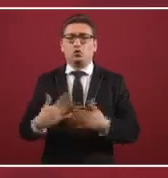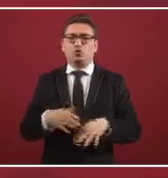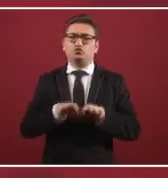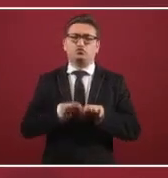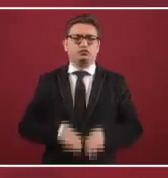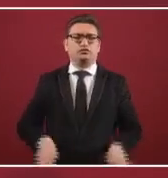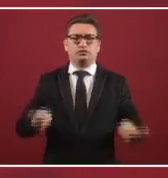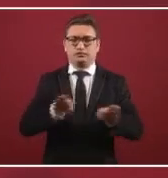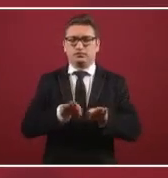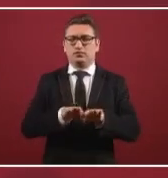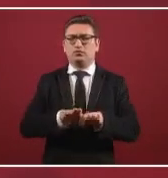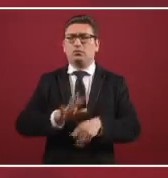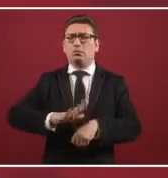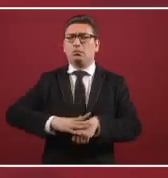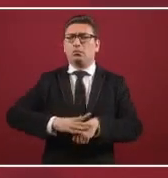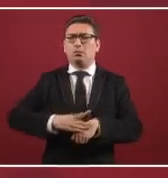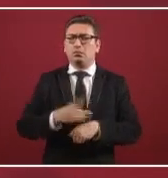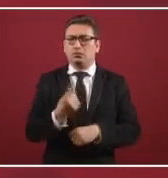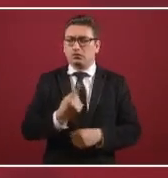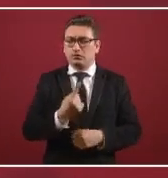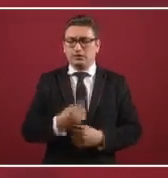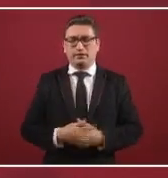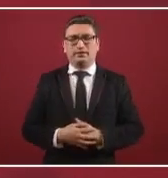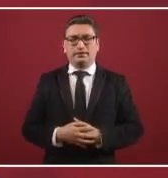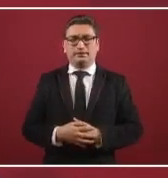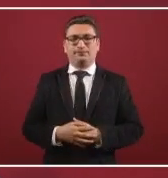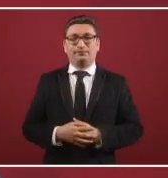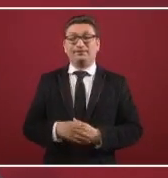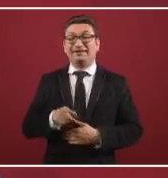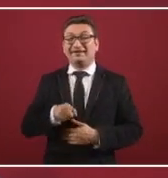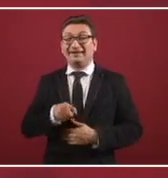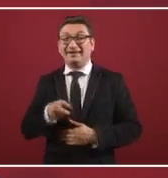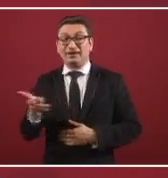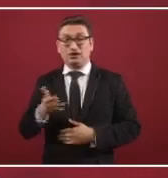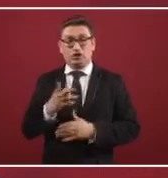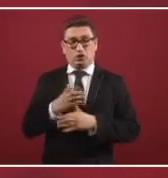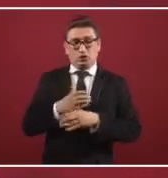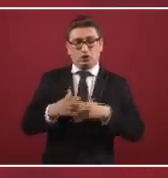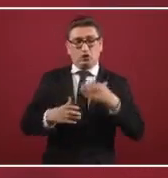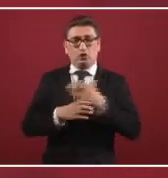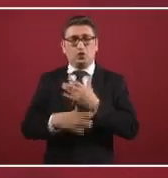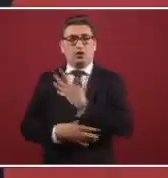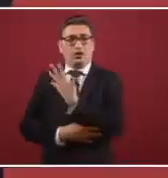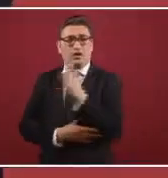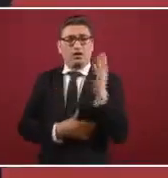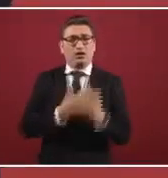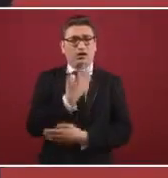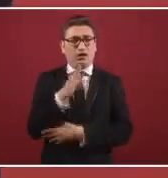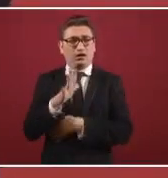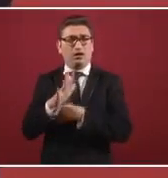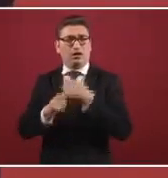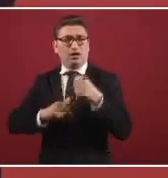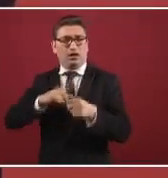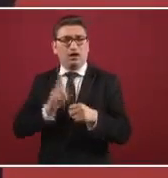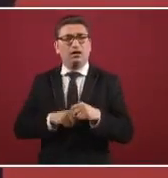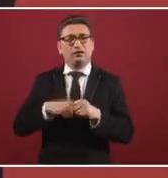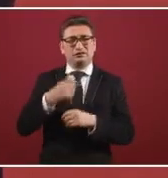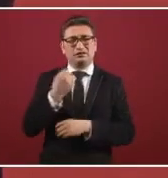importante porque han conservado sus recursos naturales, sus